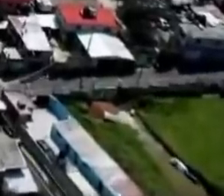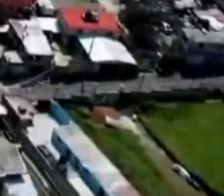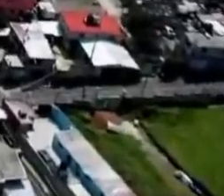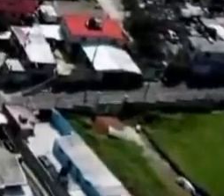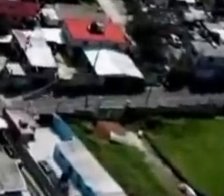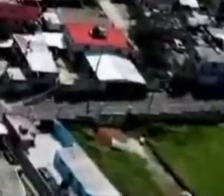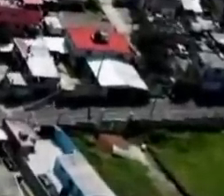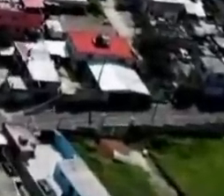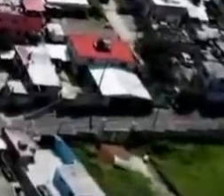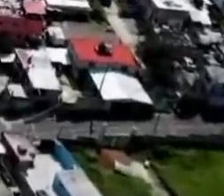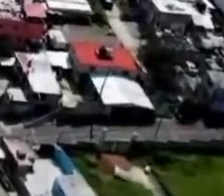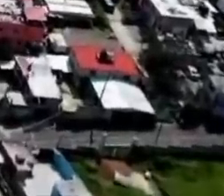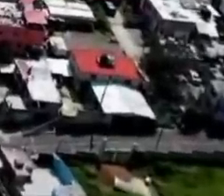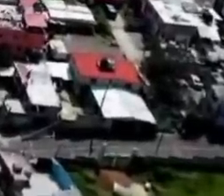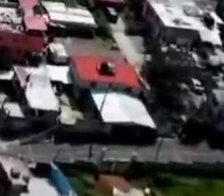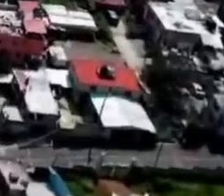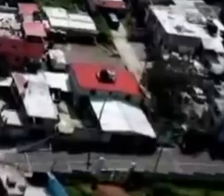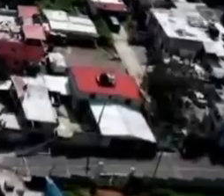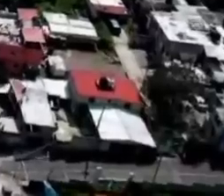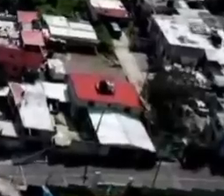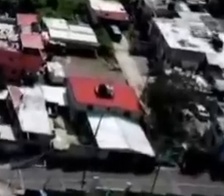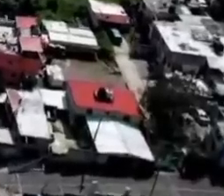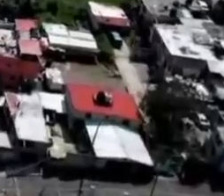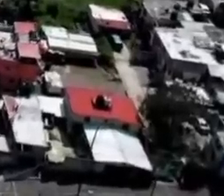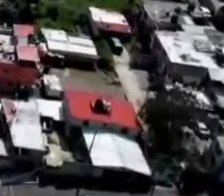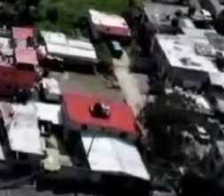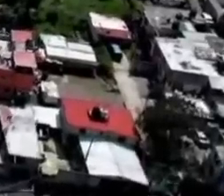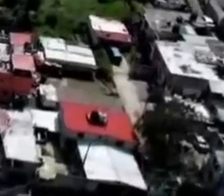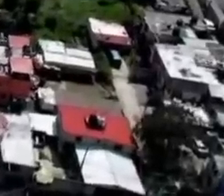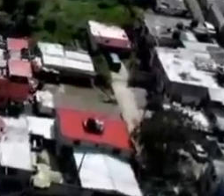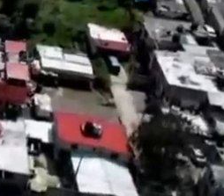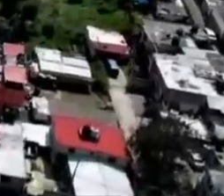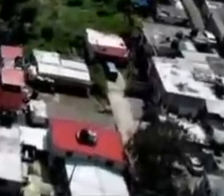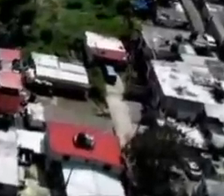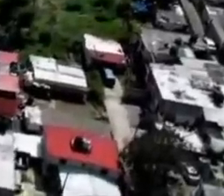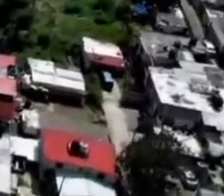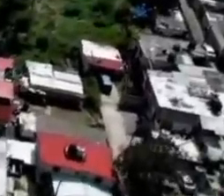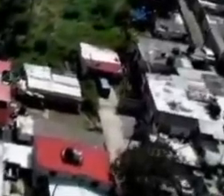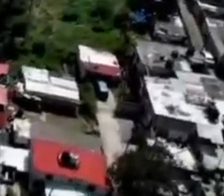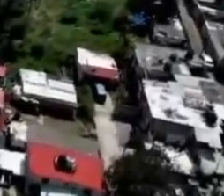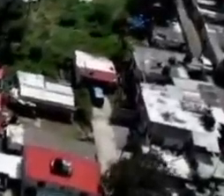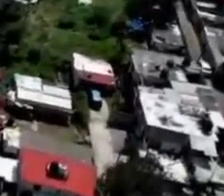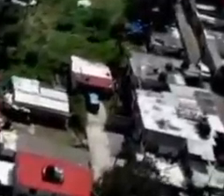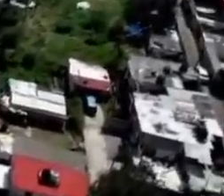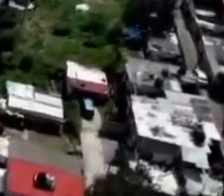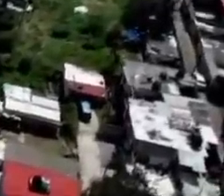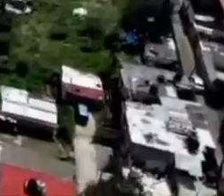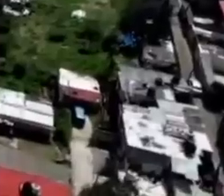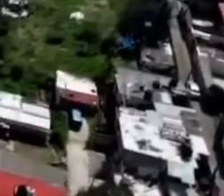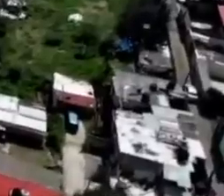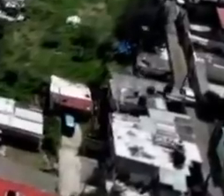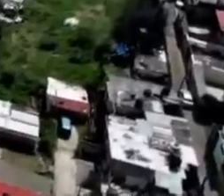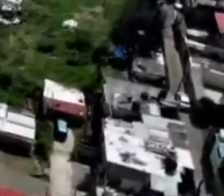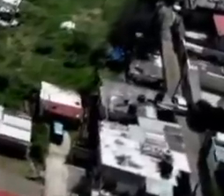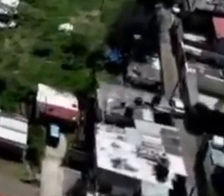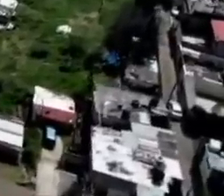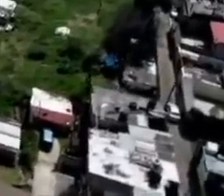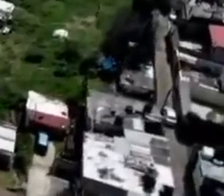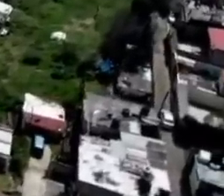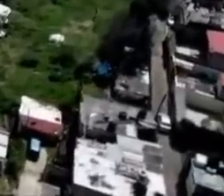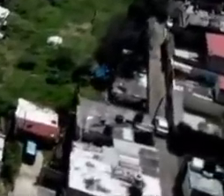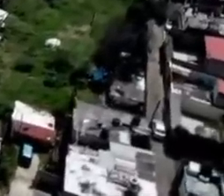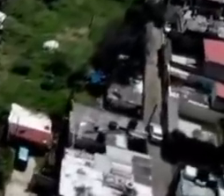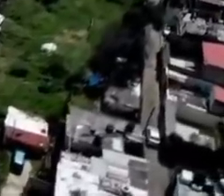una superficie de 3.231 metros. Esta nueva obra consta de un puente